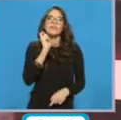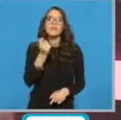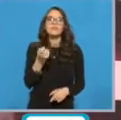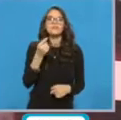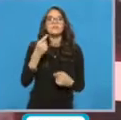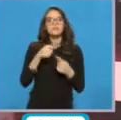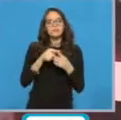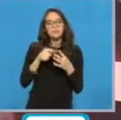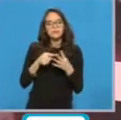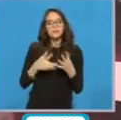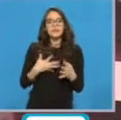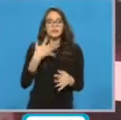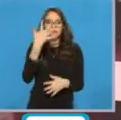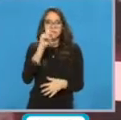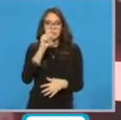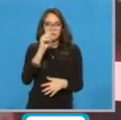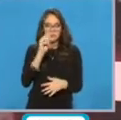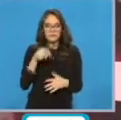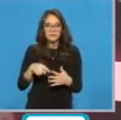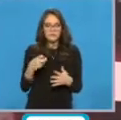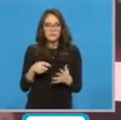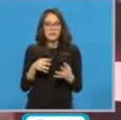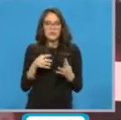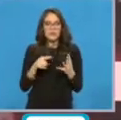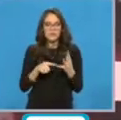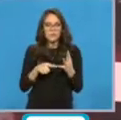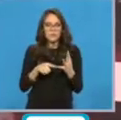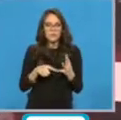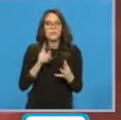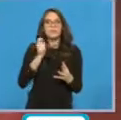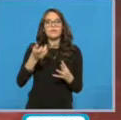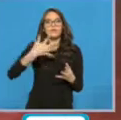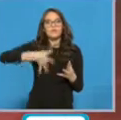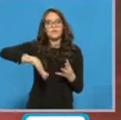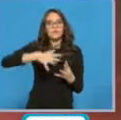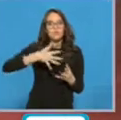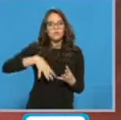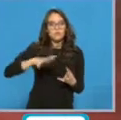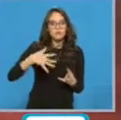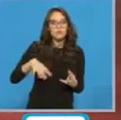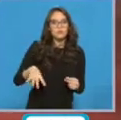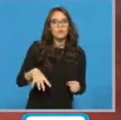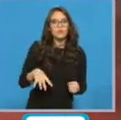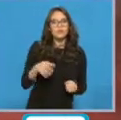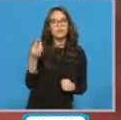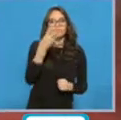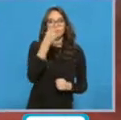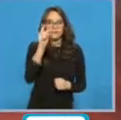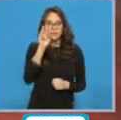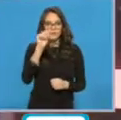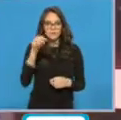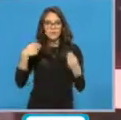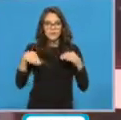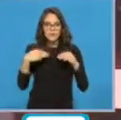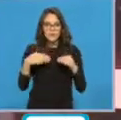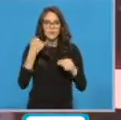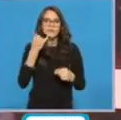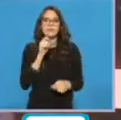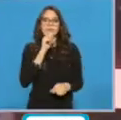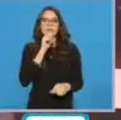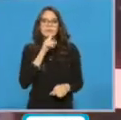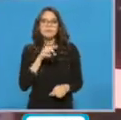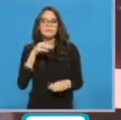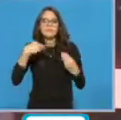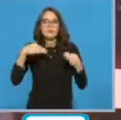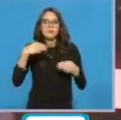pasos. Ahorita son 5, este es el cuarto, Sí. que es lo que buscamos, que ya los 329 mercados y también mercados